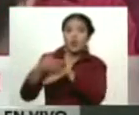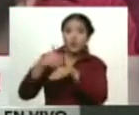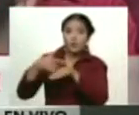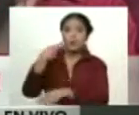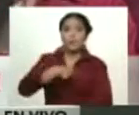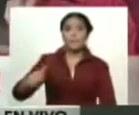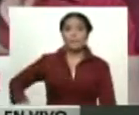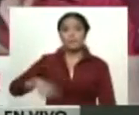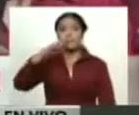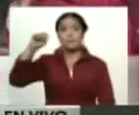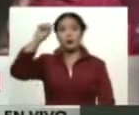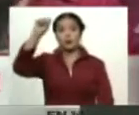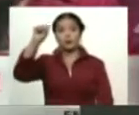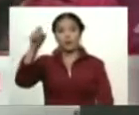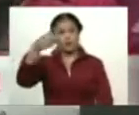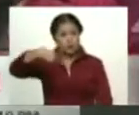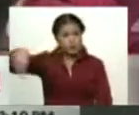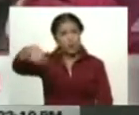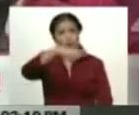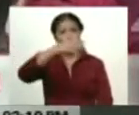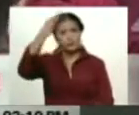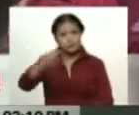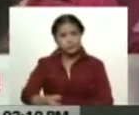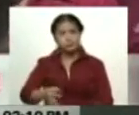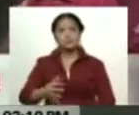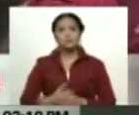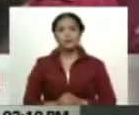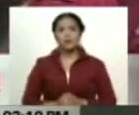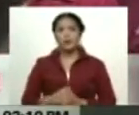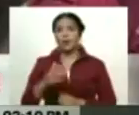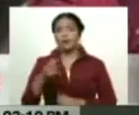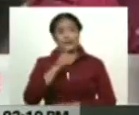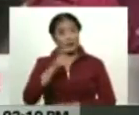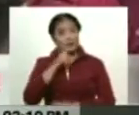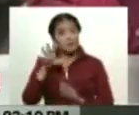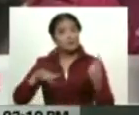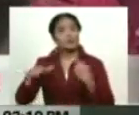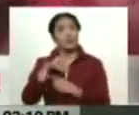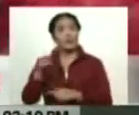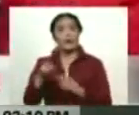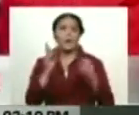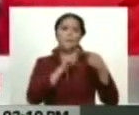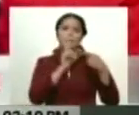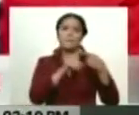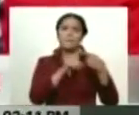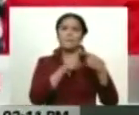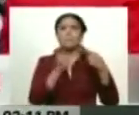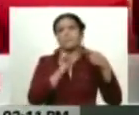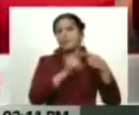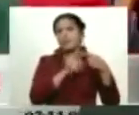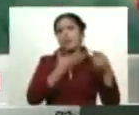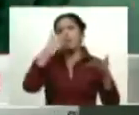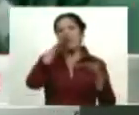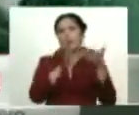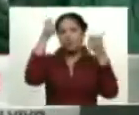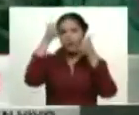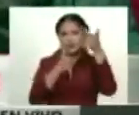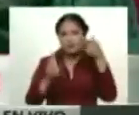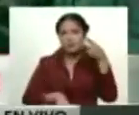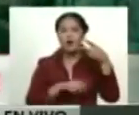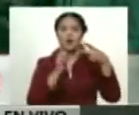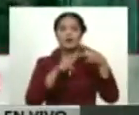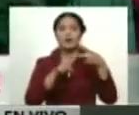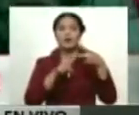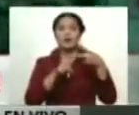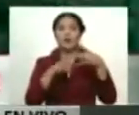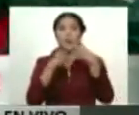Maduro, quizás nadie puede poner en duda de que no la ha tenido fácil. Primero, la desaparición física del comandante Hugo Chávez Frías, el desplome